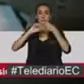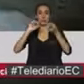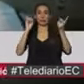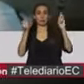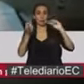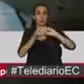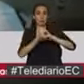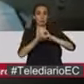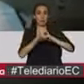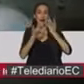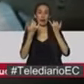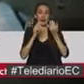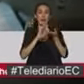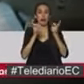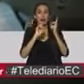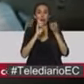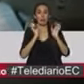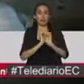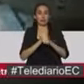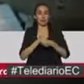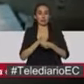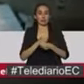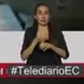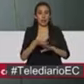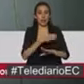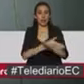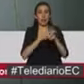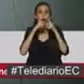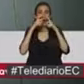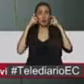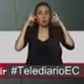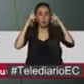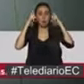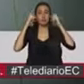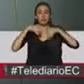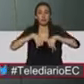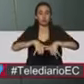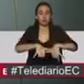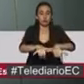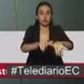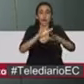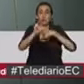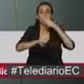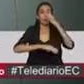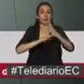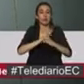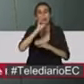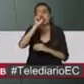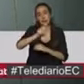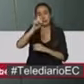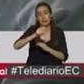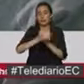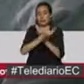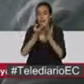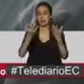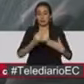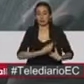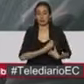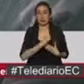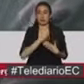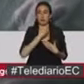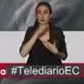su línea de producción para fabricar mascarillas que contribuirán a cubrir la alta demanda mundial para proteger a las personas del